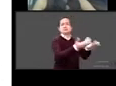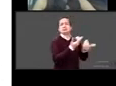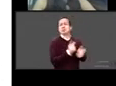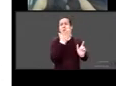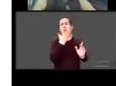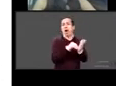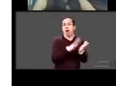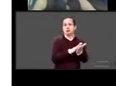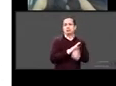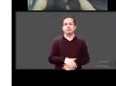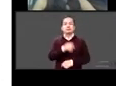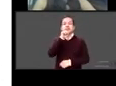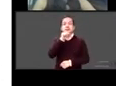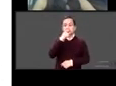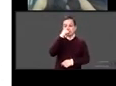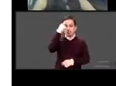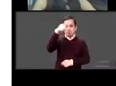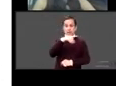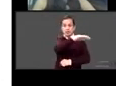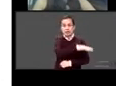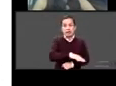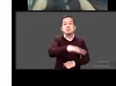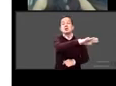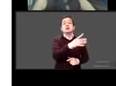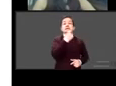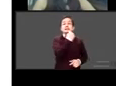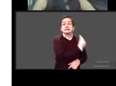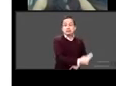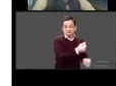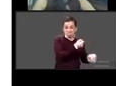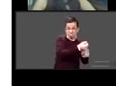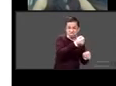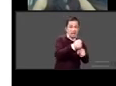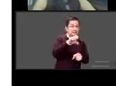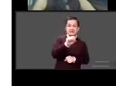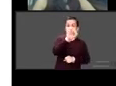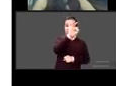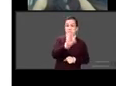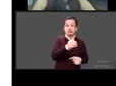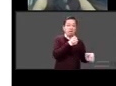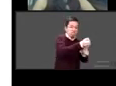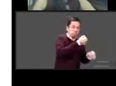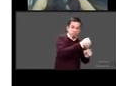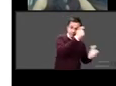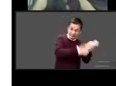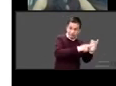pesar de que el 63% de los niños son golpeados o son maltratados en sus hogares, solamente